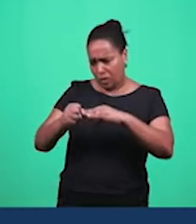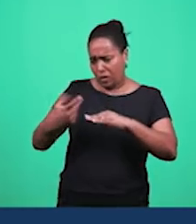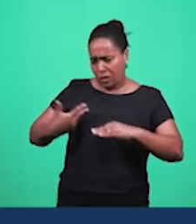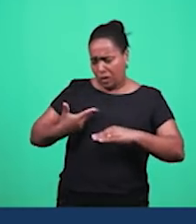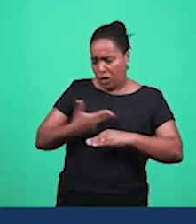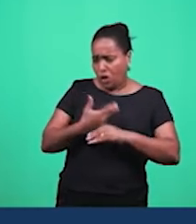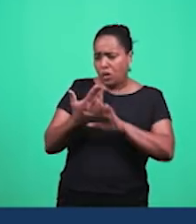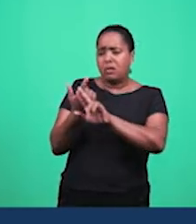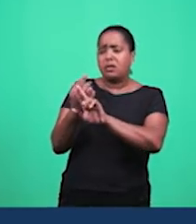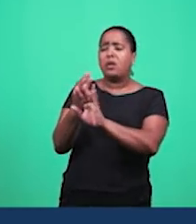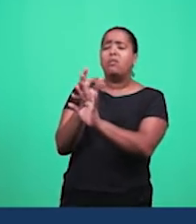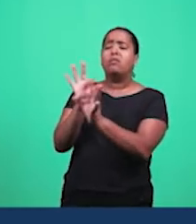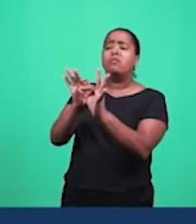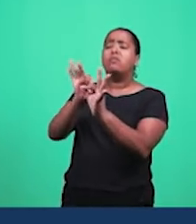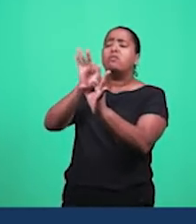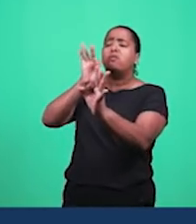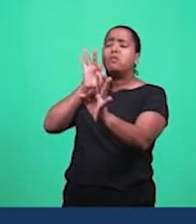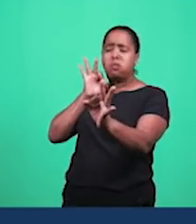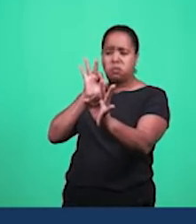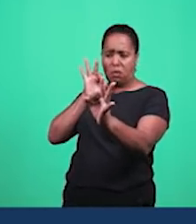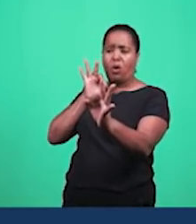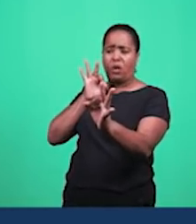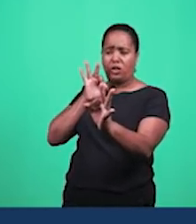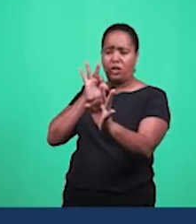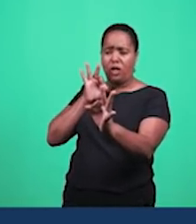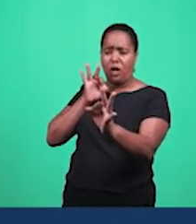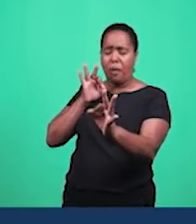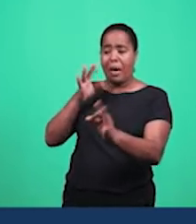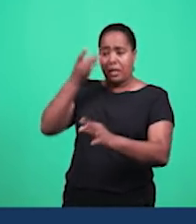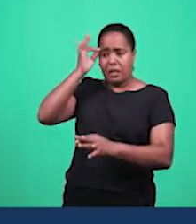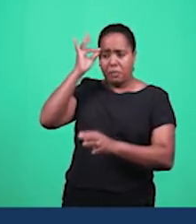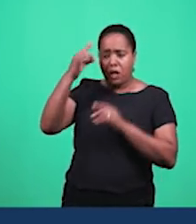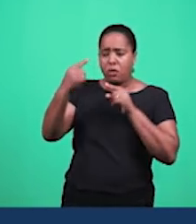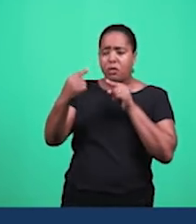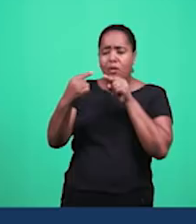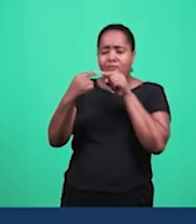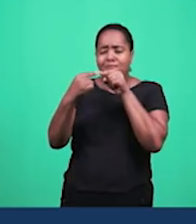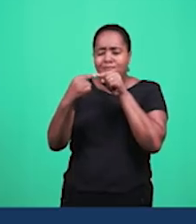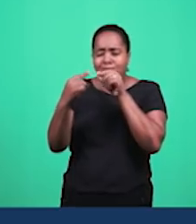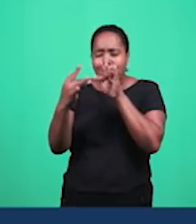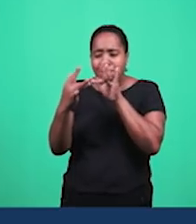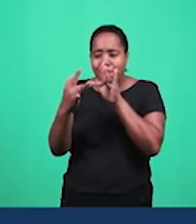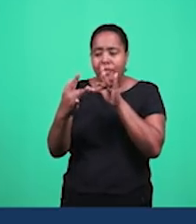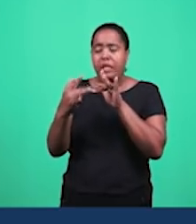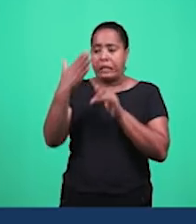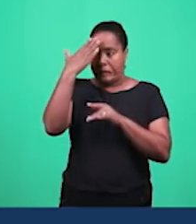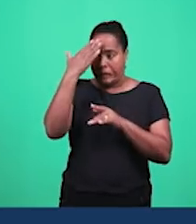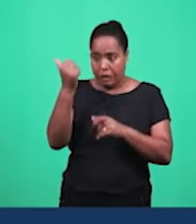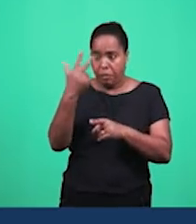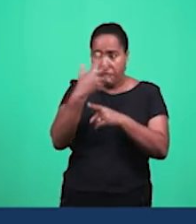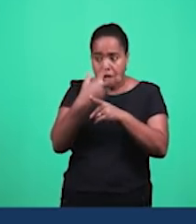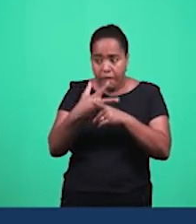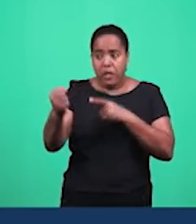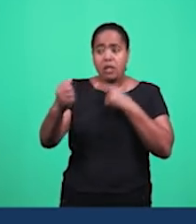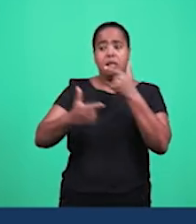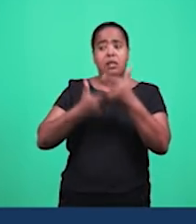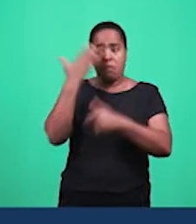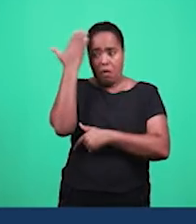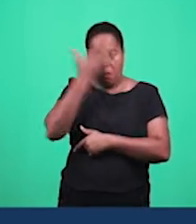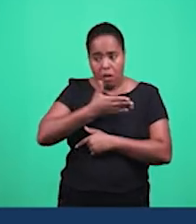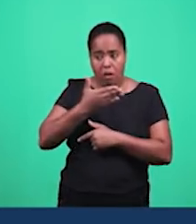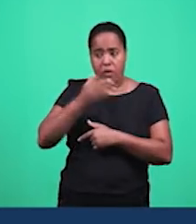lejos físicamente más no espiritualmente sabemos que una batalla fue vencida el señor nos dio la victoria